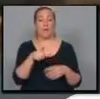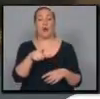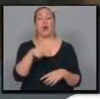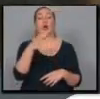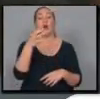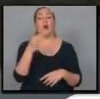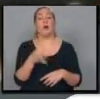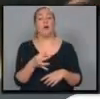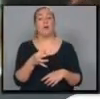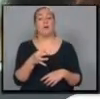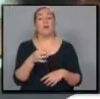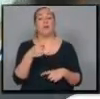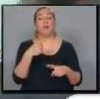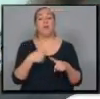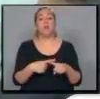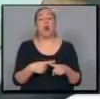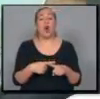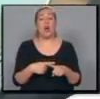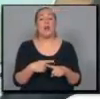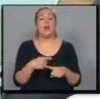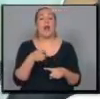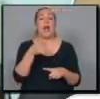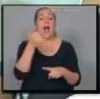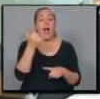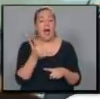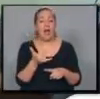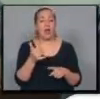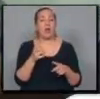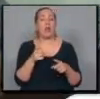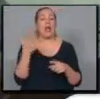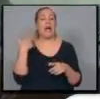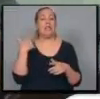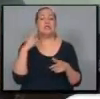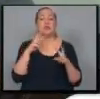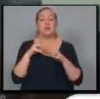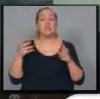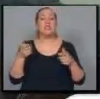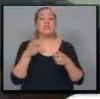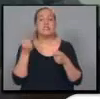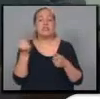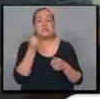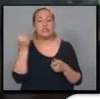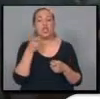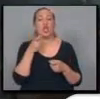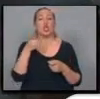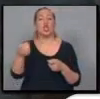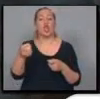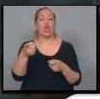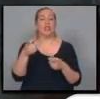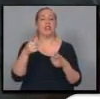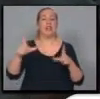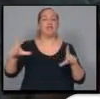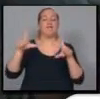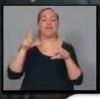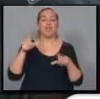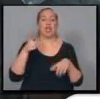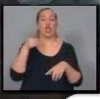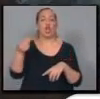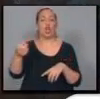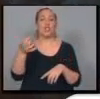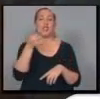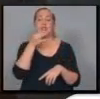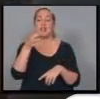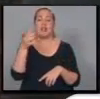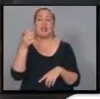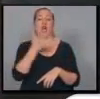concretamente es por supuestamente haber instigado un escrache en 2009 contra Gerardo Morales, que hoy es el gobernador, en ese momento